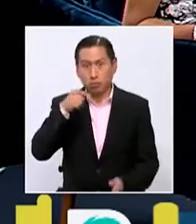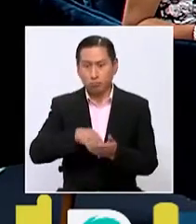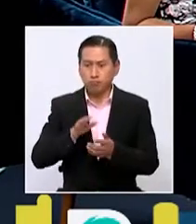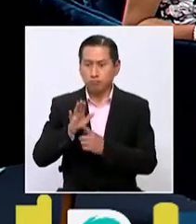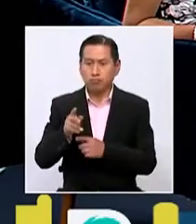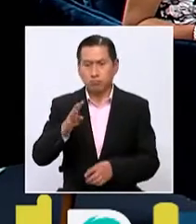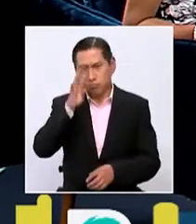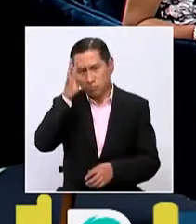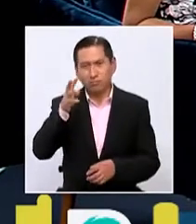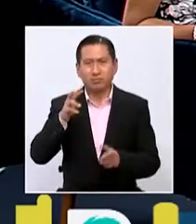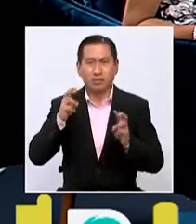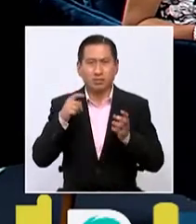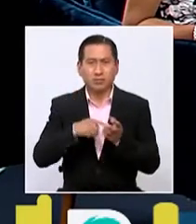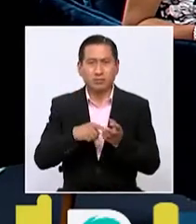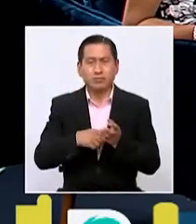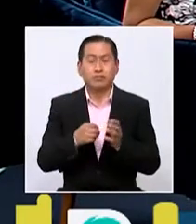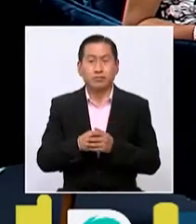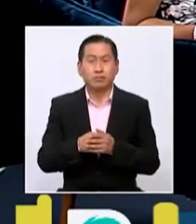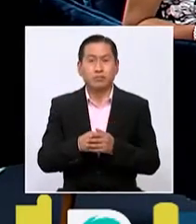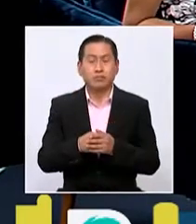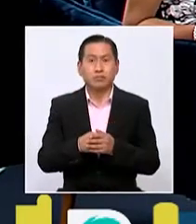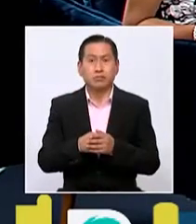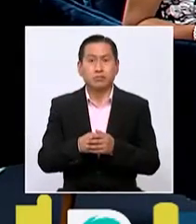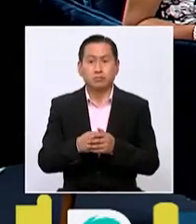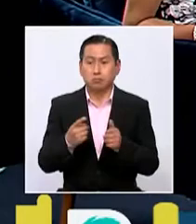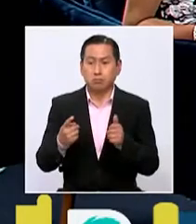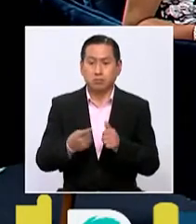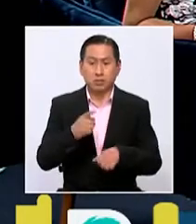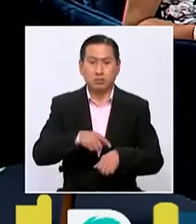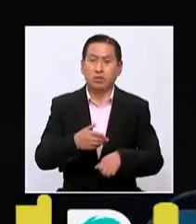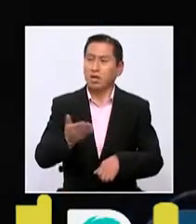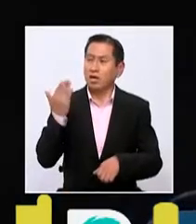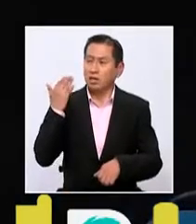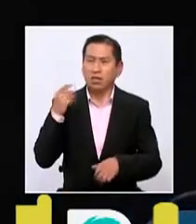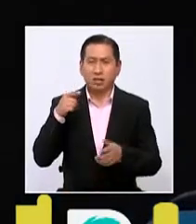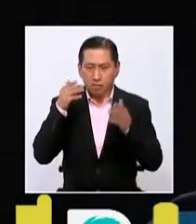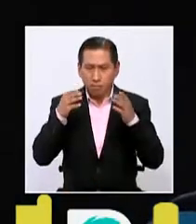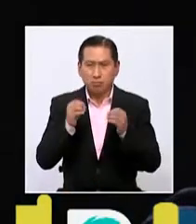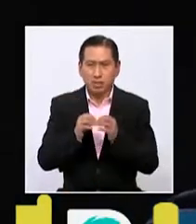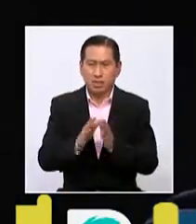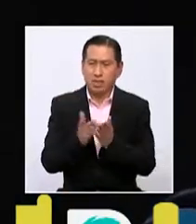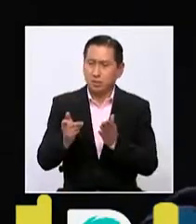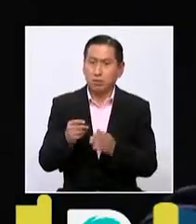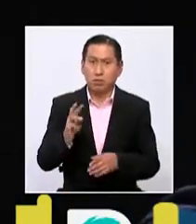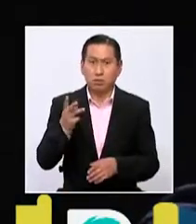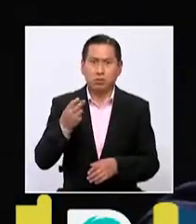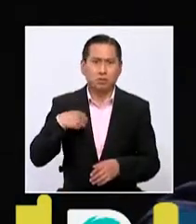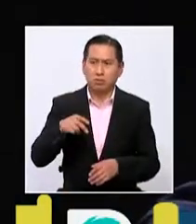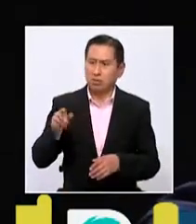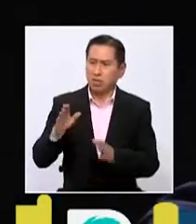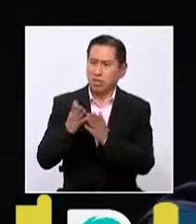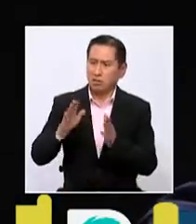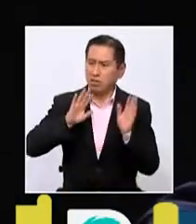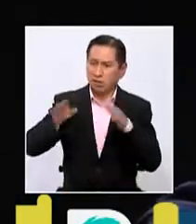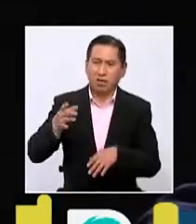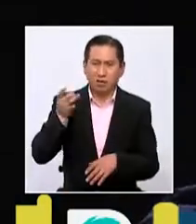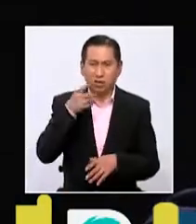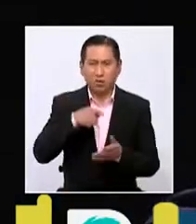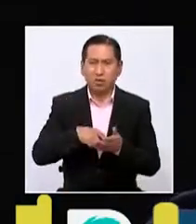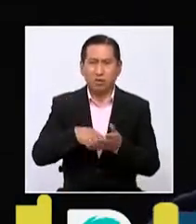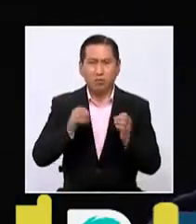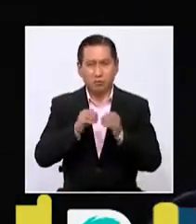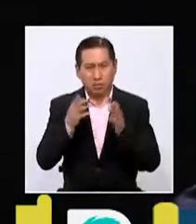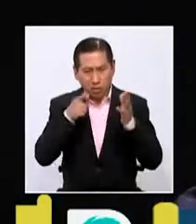de ficción. La primera temporada se basó estrictamente en el libro, la segunda nos alejamos ya del narcotráfico, fue la